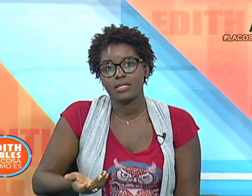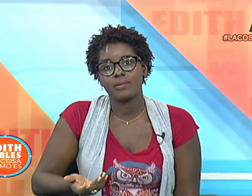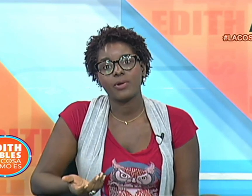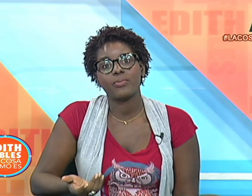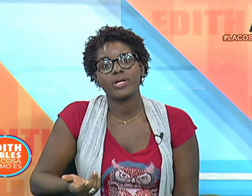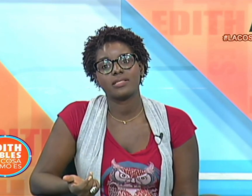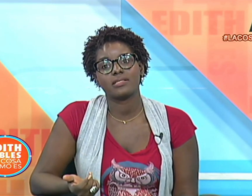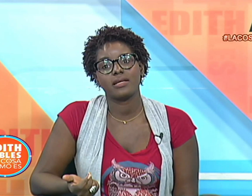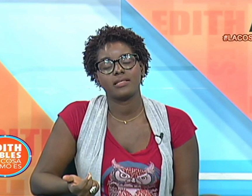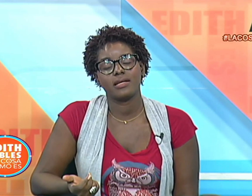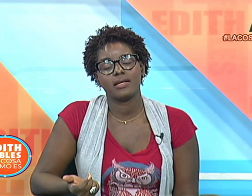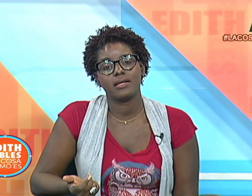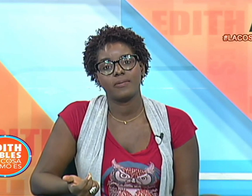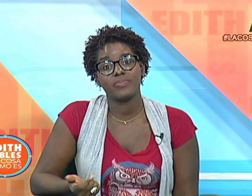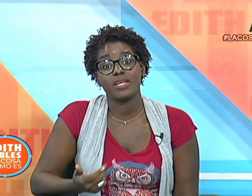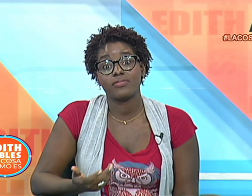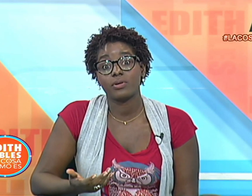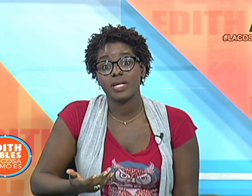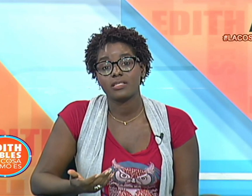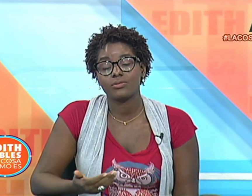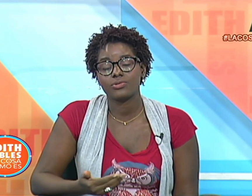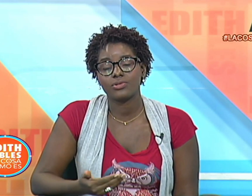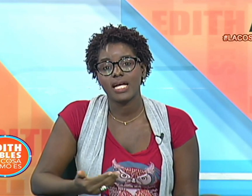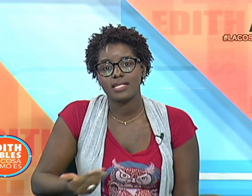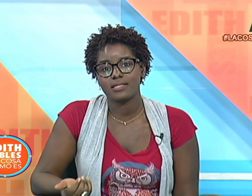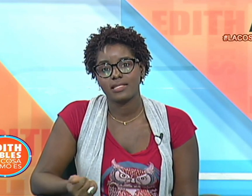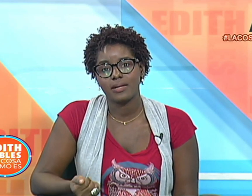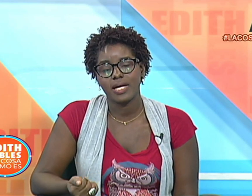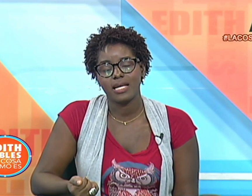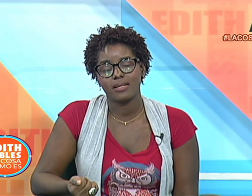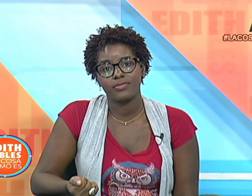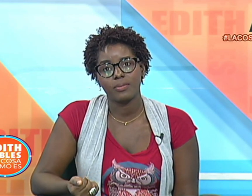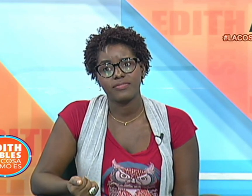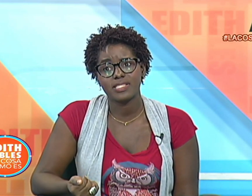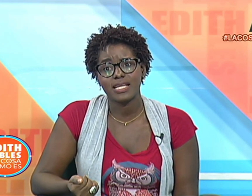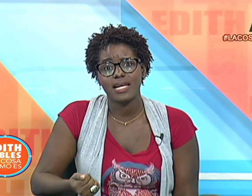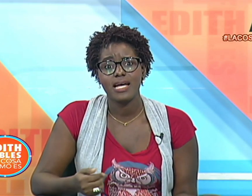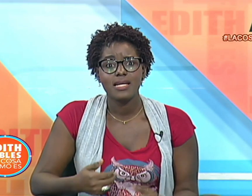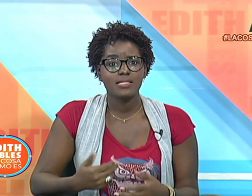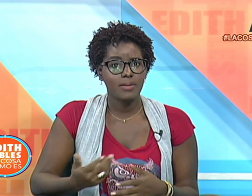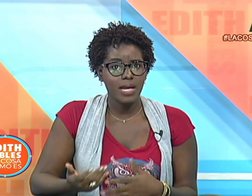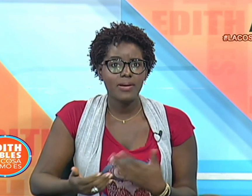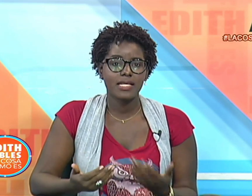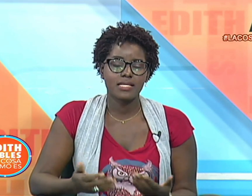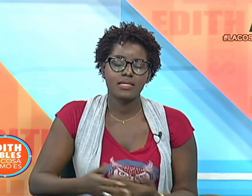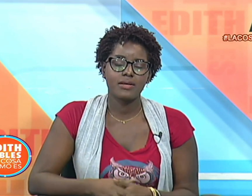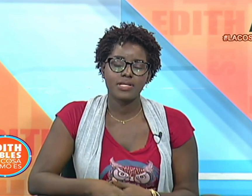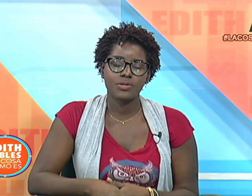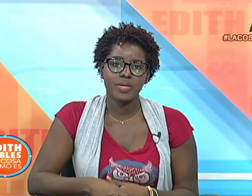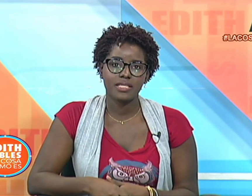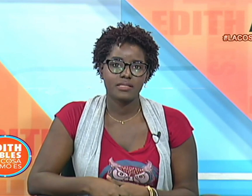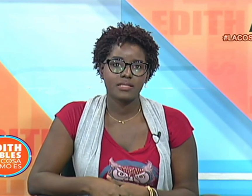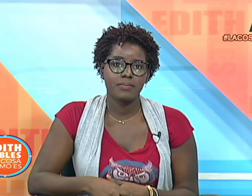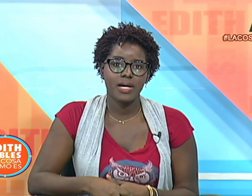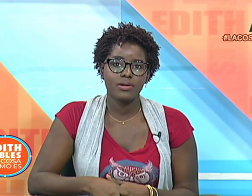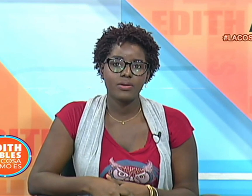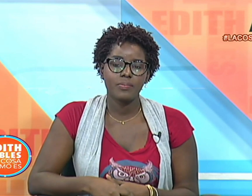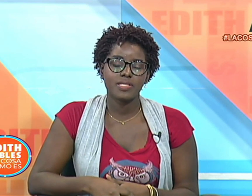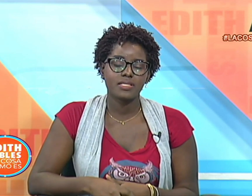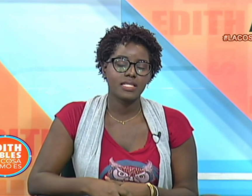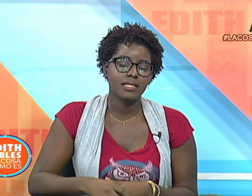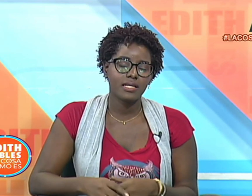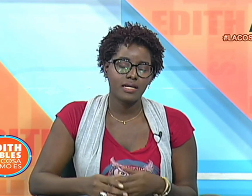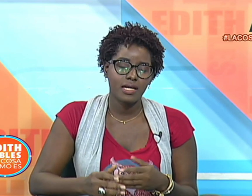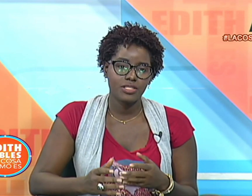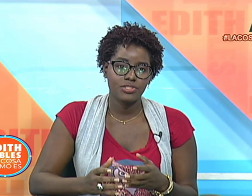esas propuestas de reformas institucionales y el tema de la reforma fiscal se hablaba de que se iba a someter sin embargo